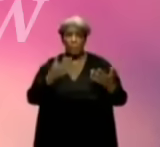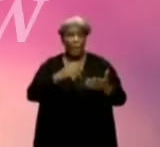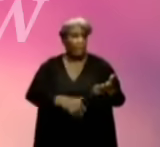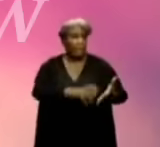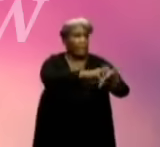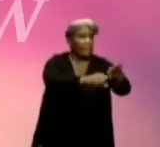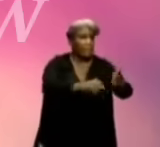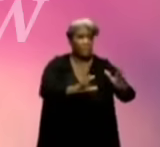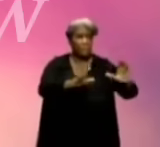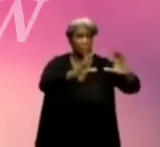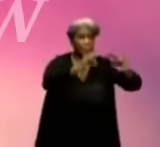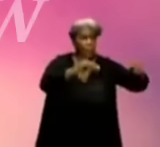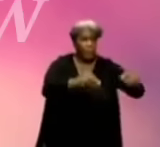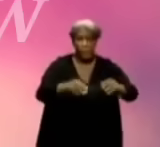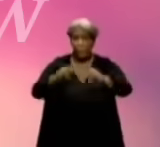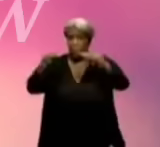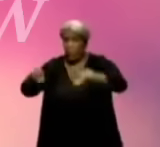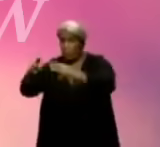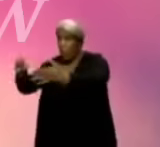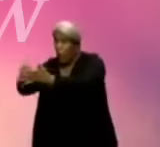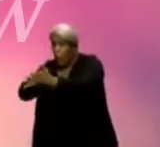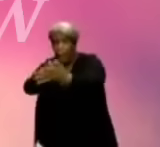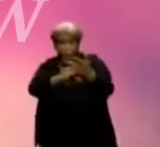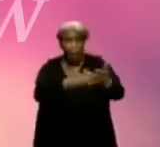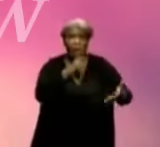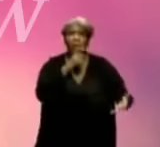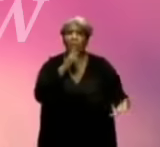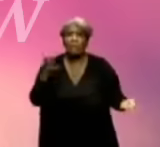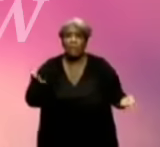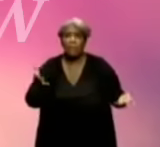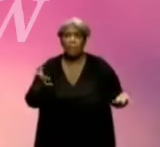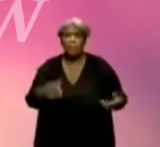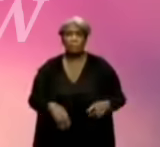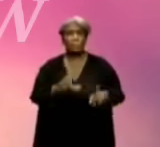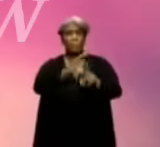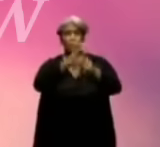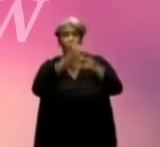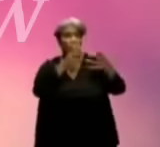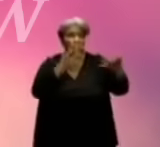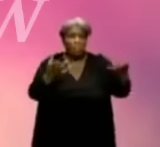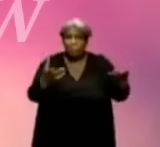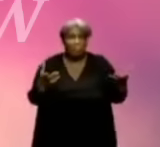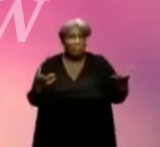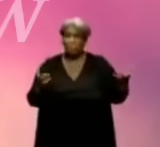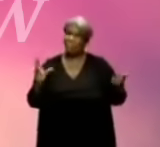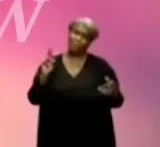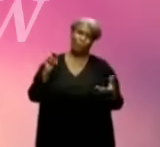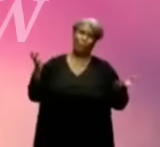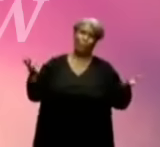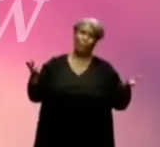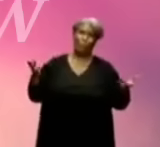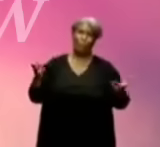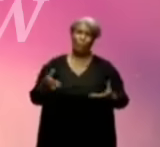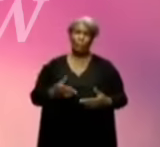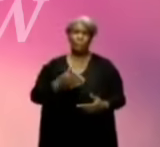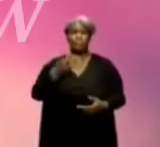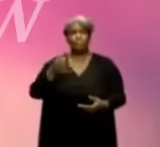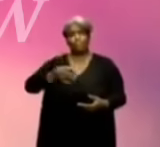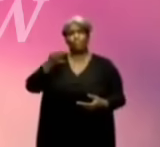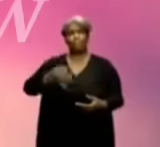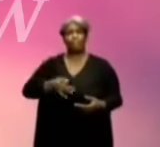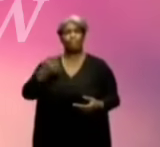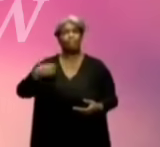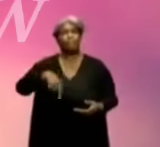¿A quién le vamos a quitar? A Cultura, que tiene unos centavos. ¿A quién le vamos a quitar? O sea, no. O sea, realmente